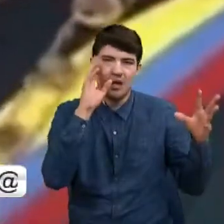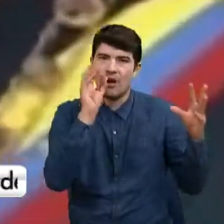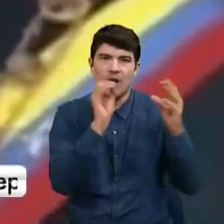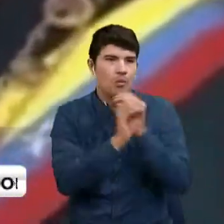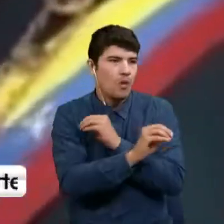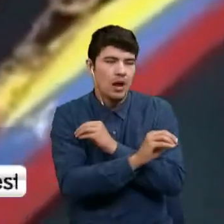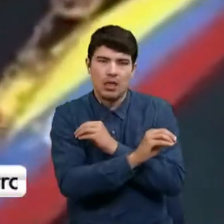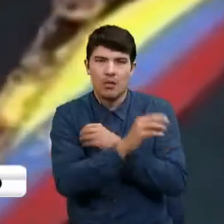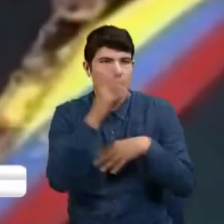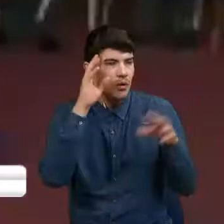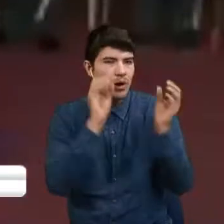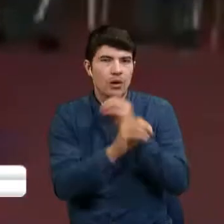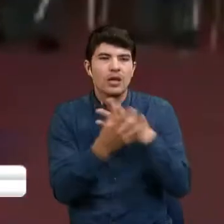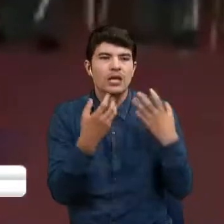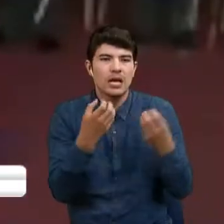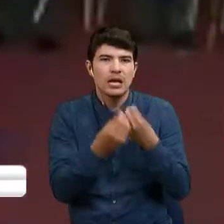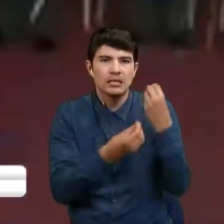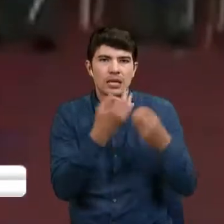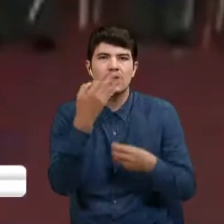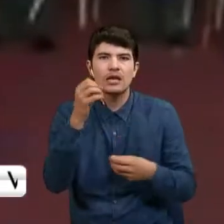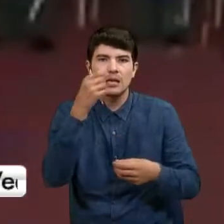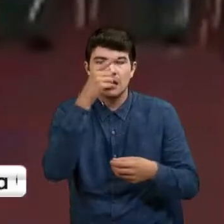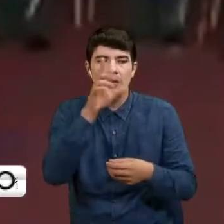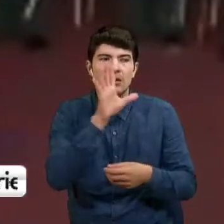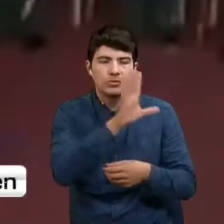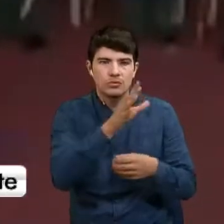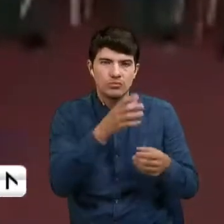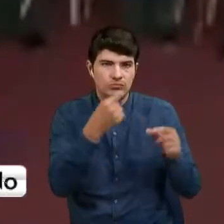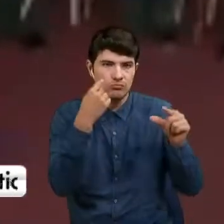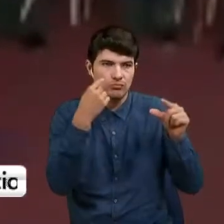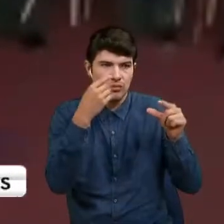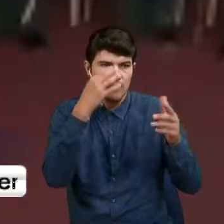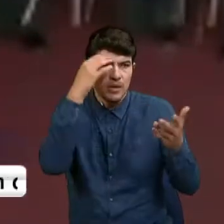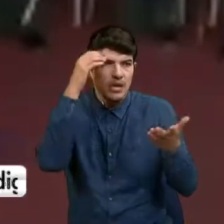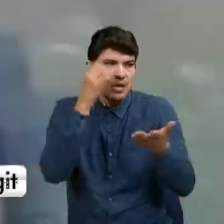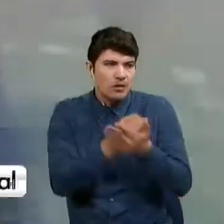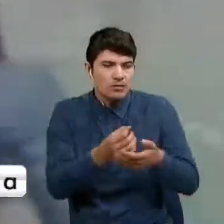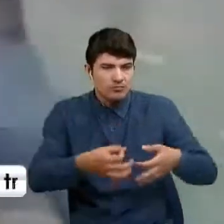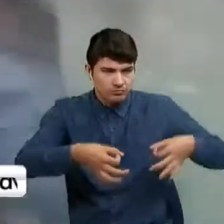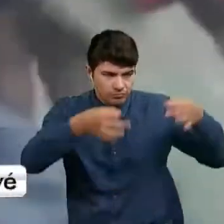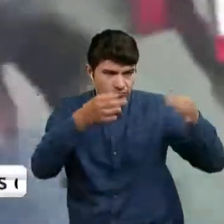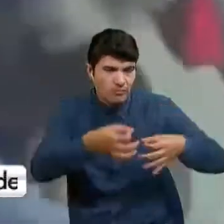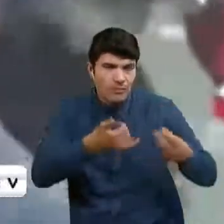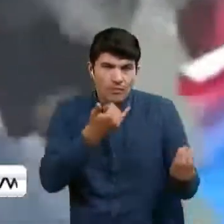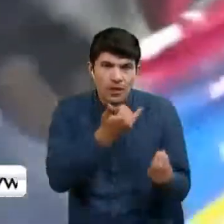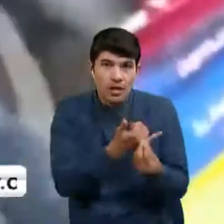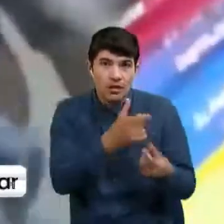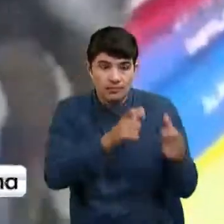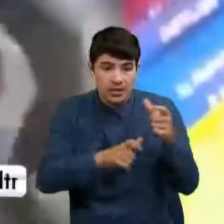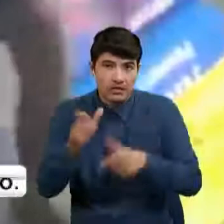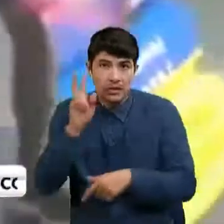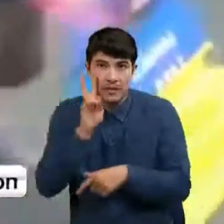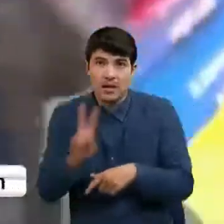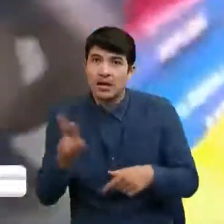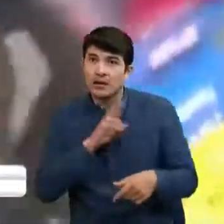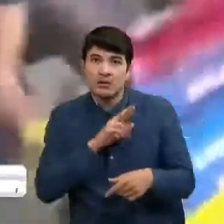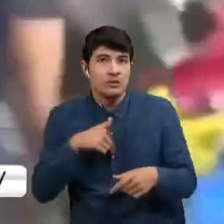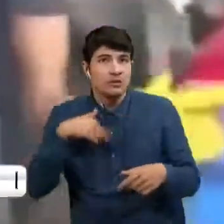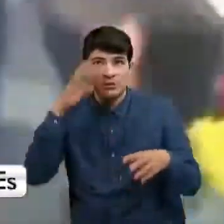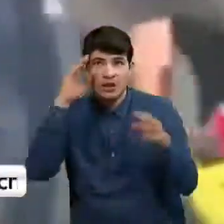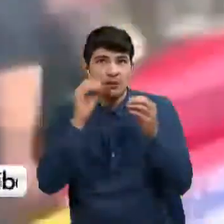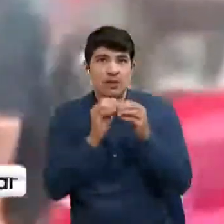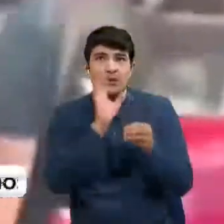día 30 de julio y ese era un mensaje contundente de que los venezolanos no estamos de acuerdo por eso